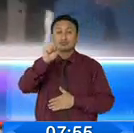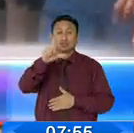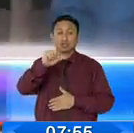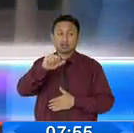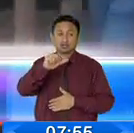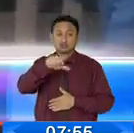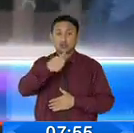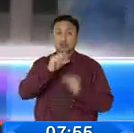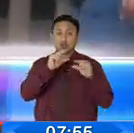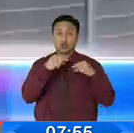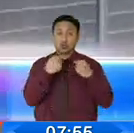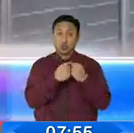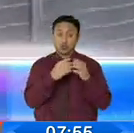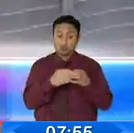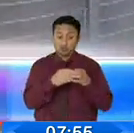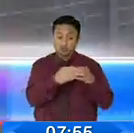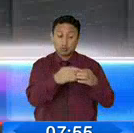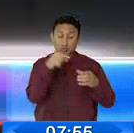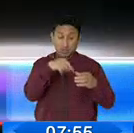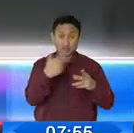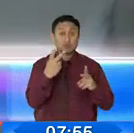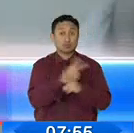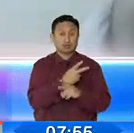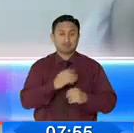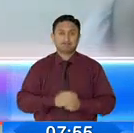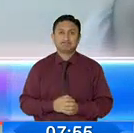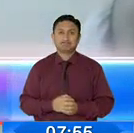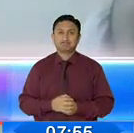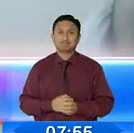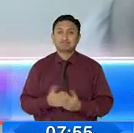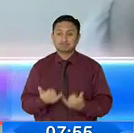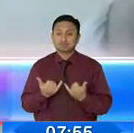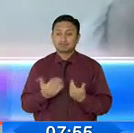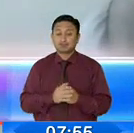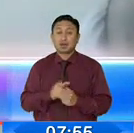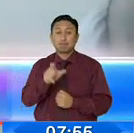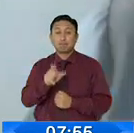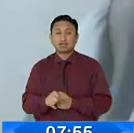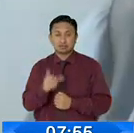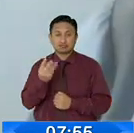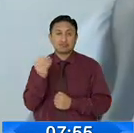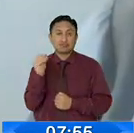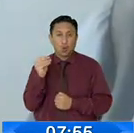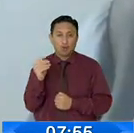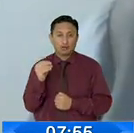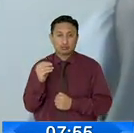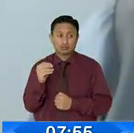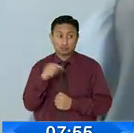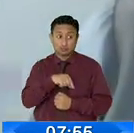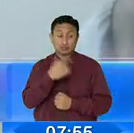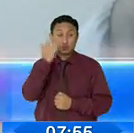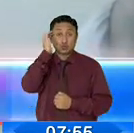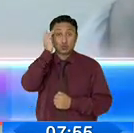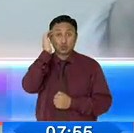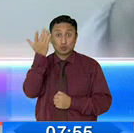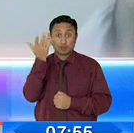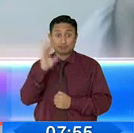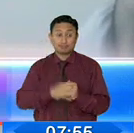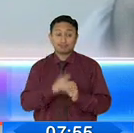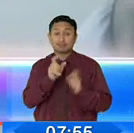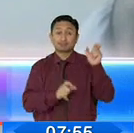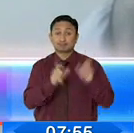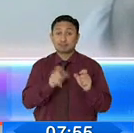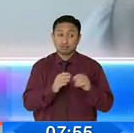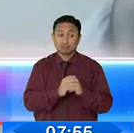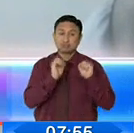grupo etario que estaría afectado. Ahora vemos casos en personas más jóvenes. Y esto es alarmante para la población. Hay